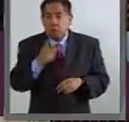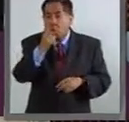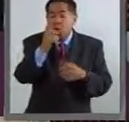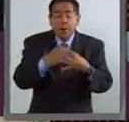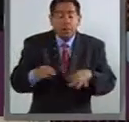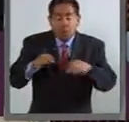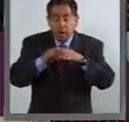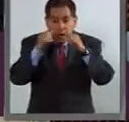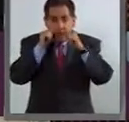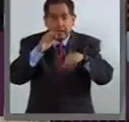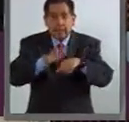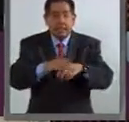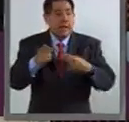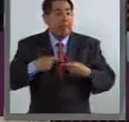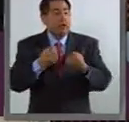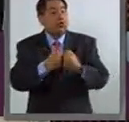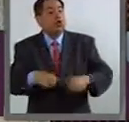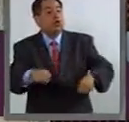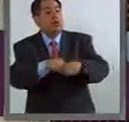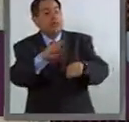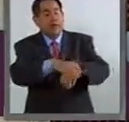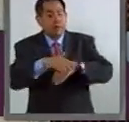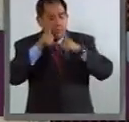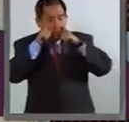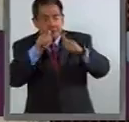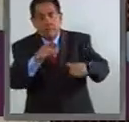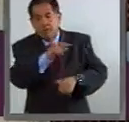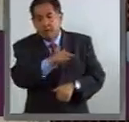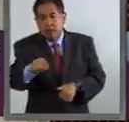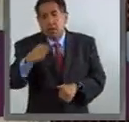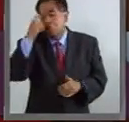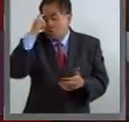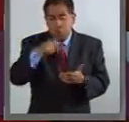bien importante, a la sociedad civil, porque sí creo que es